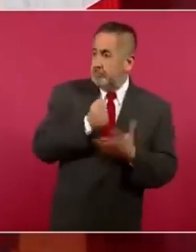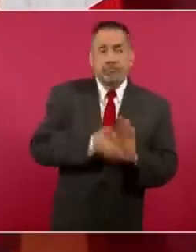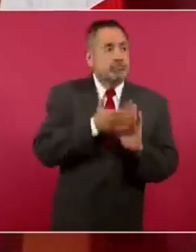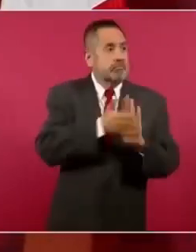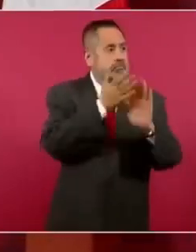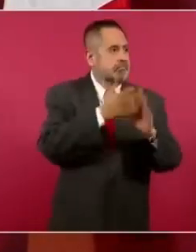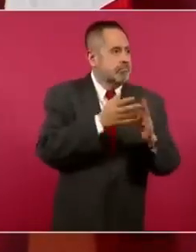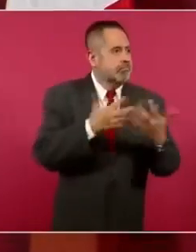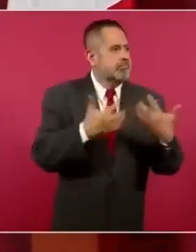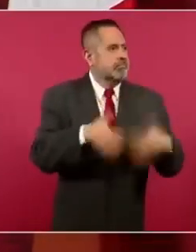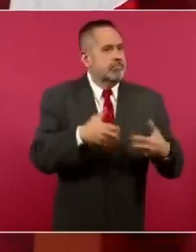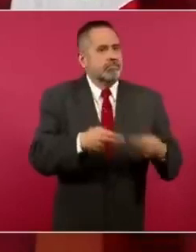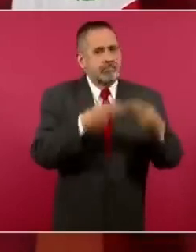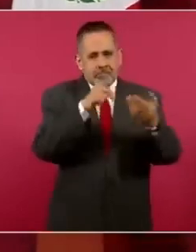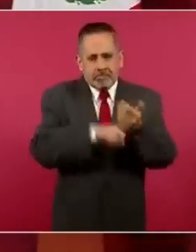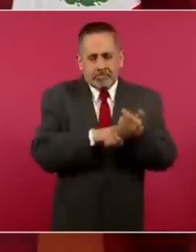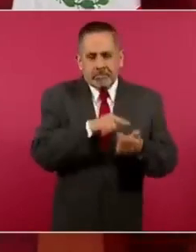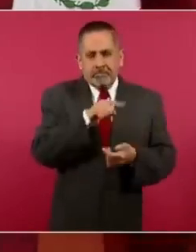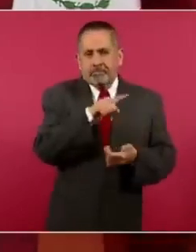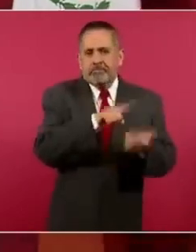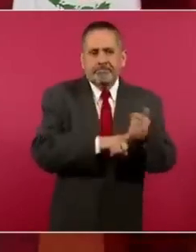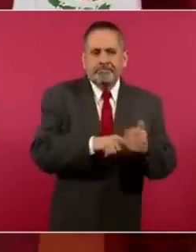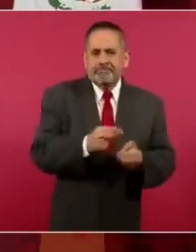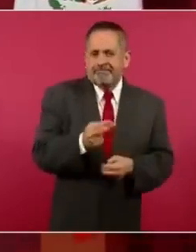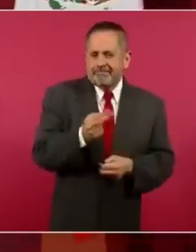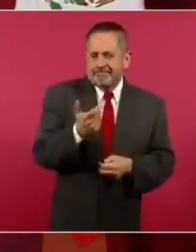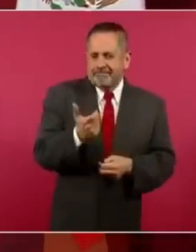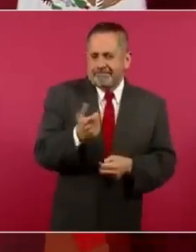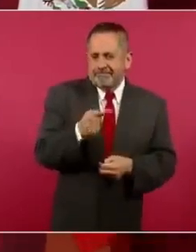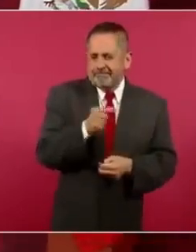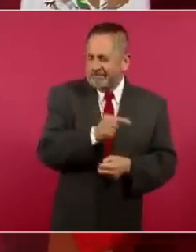empresas inmobiliarias, porque ahí está